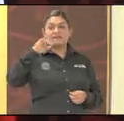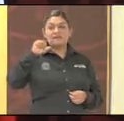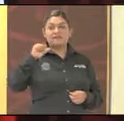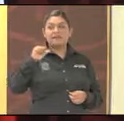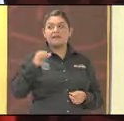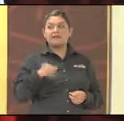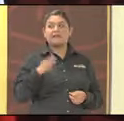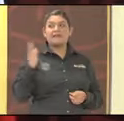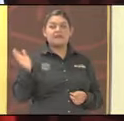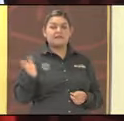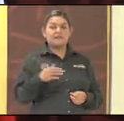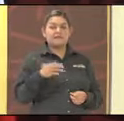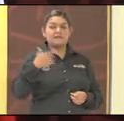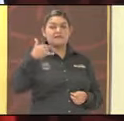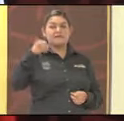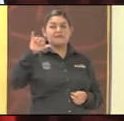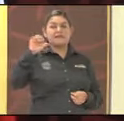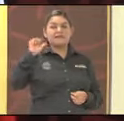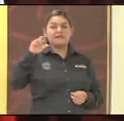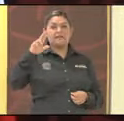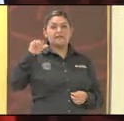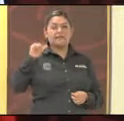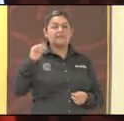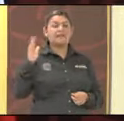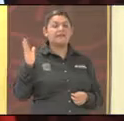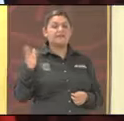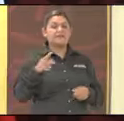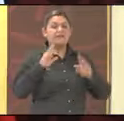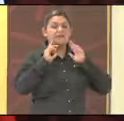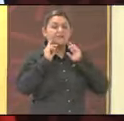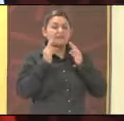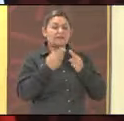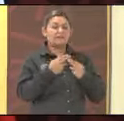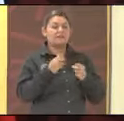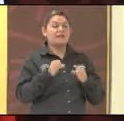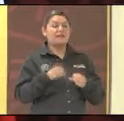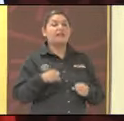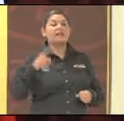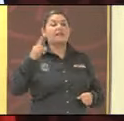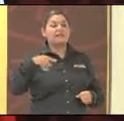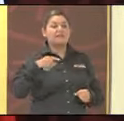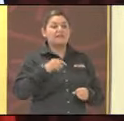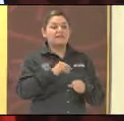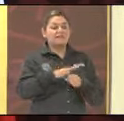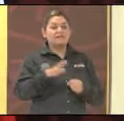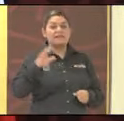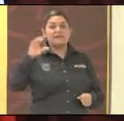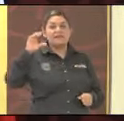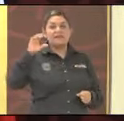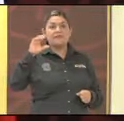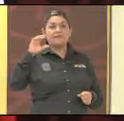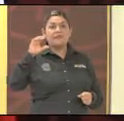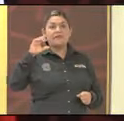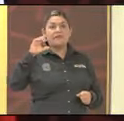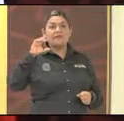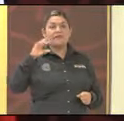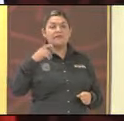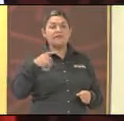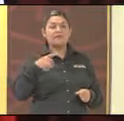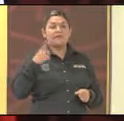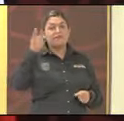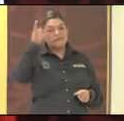social, Yara Lisbeth, titular de la unidad de transparencia, Rigoberto Silva Maya, director